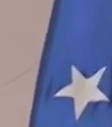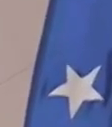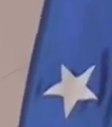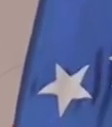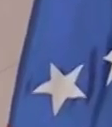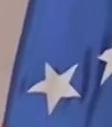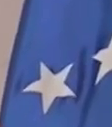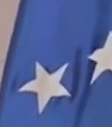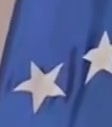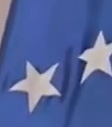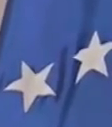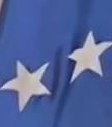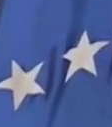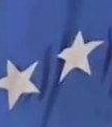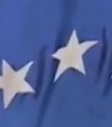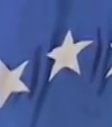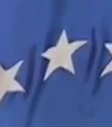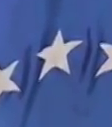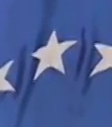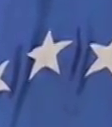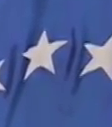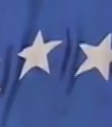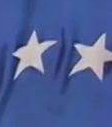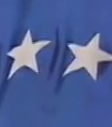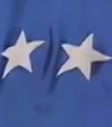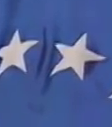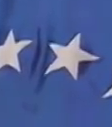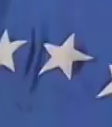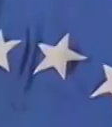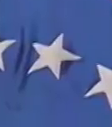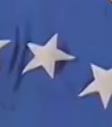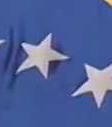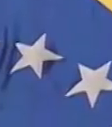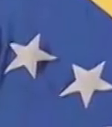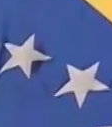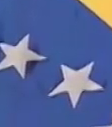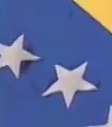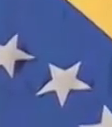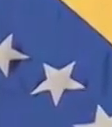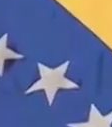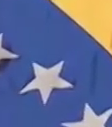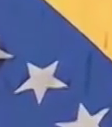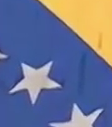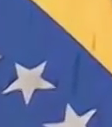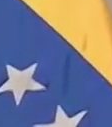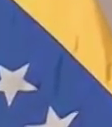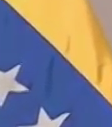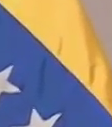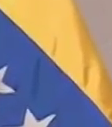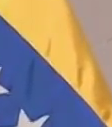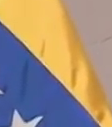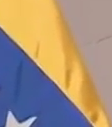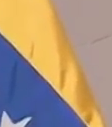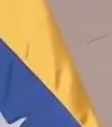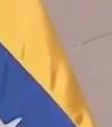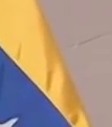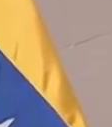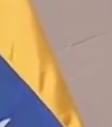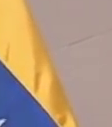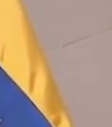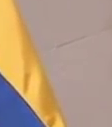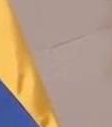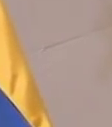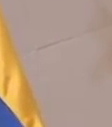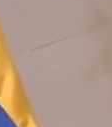A su vez, se busca un menor impacto ambiental con esta ley. El arco minero contribuye a